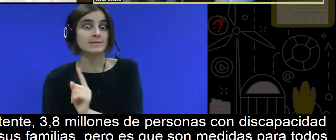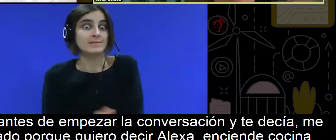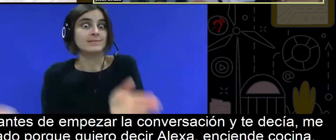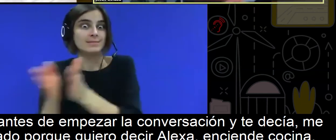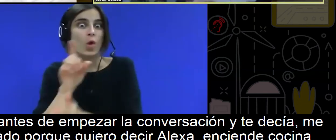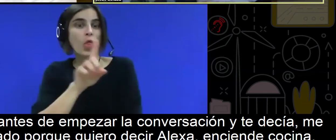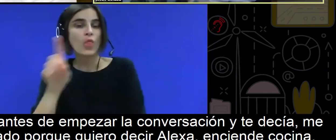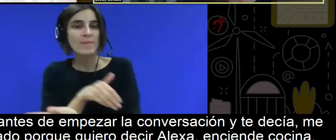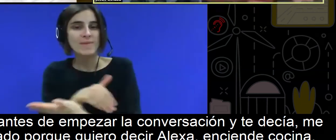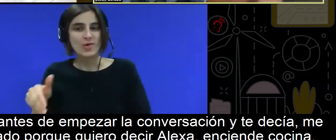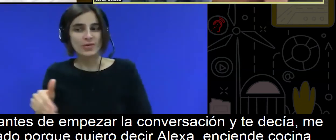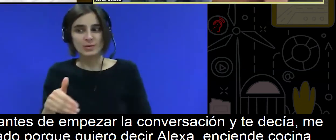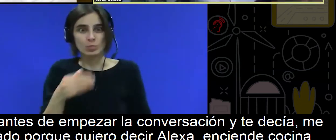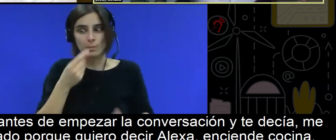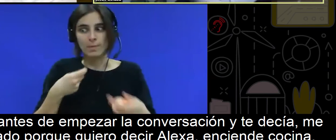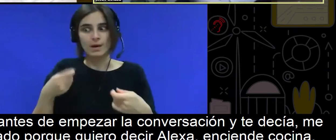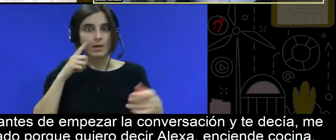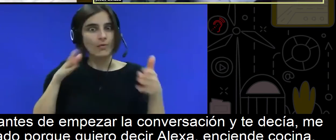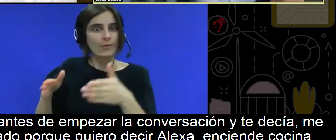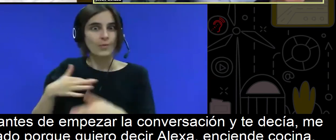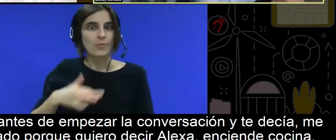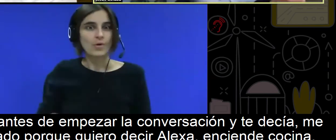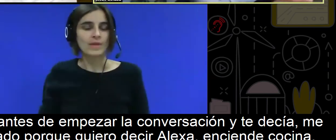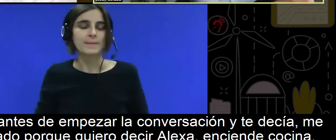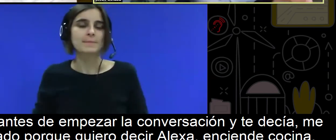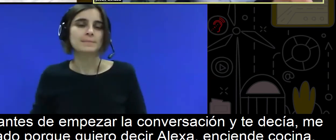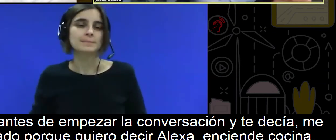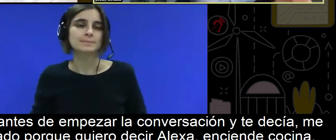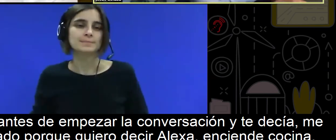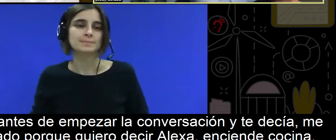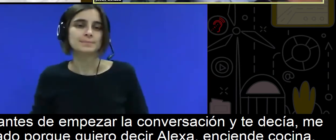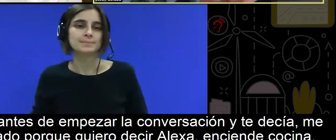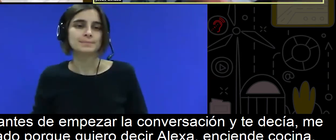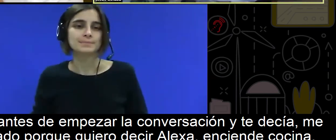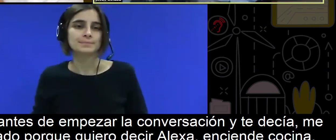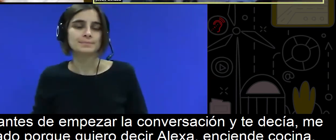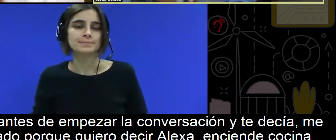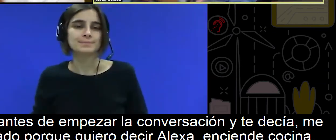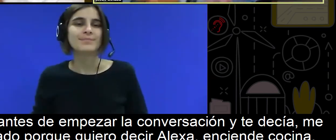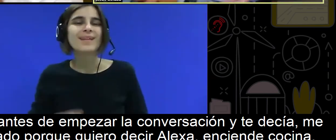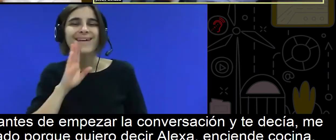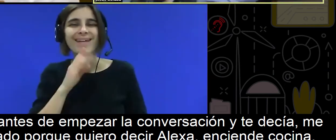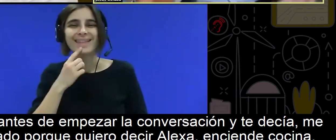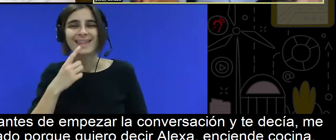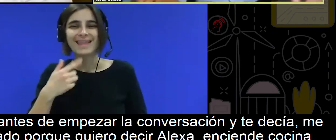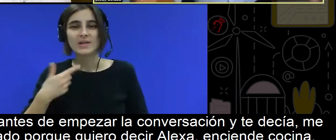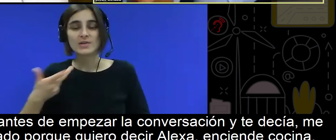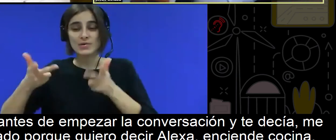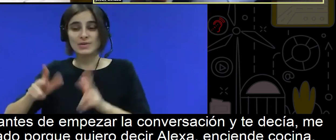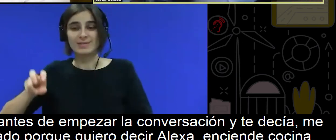todos. Te ponía un ejemplo antes de empezar la conversación y te decía, Jesús, me he puesto en este lado porque quiero